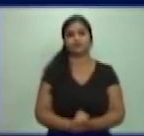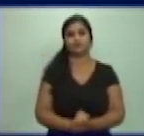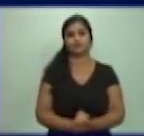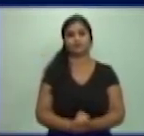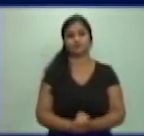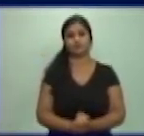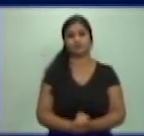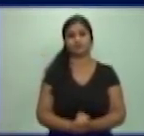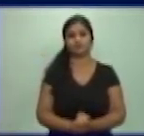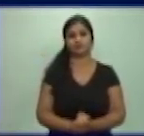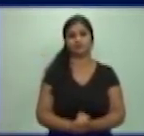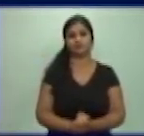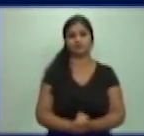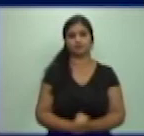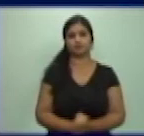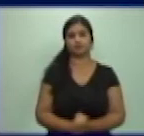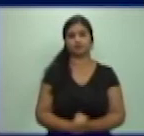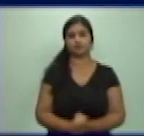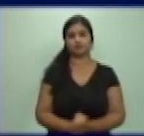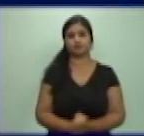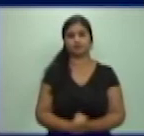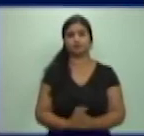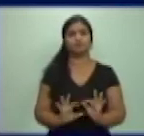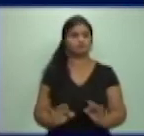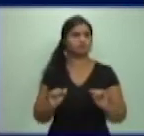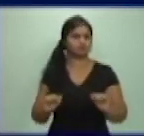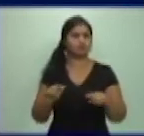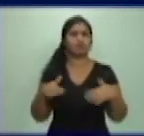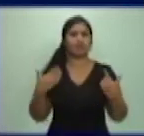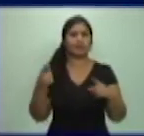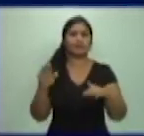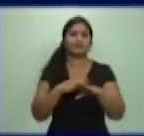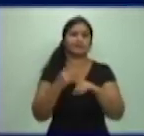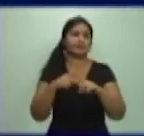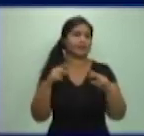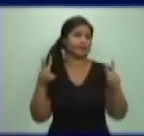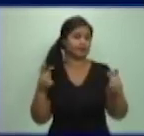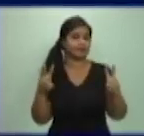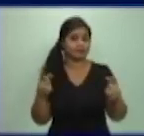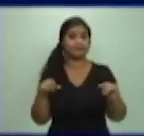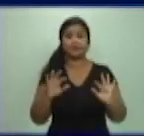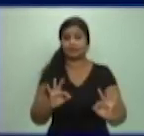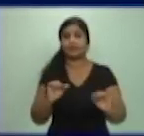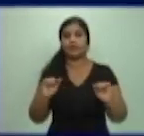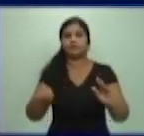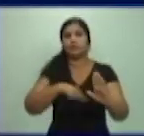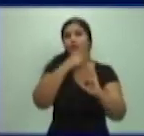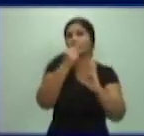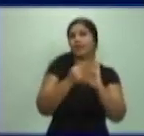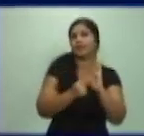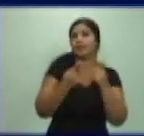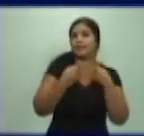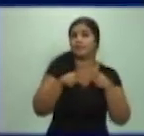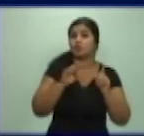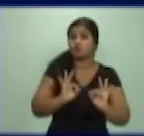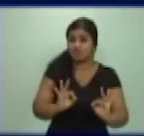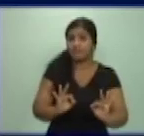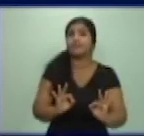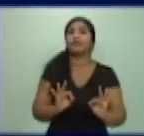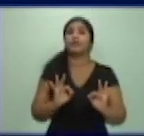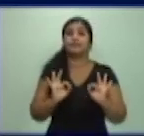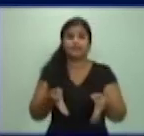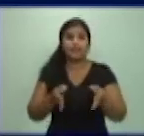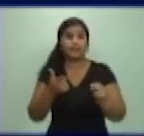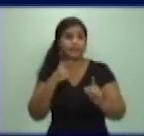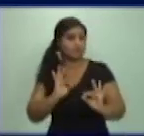en el predicado. Dice que los temas abordados por las obras literarias son muy variados, por tanto, ahí atribuye una cualidad, pero eso no siempre ocurre así, porque hay otros